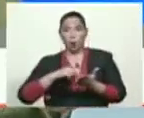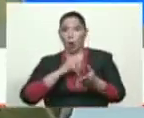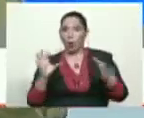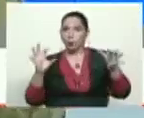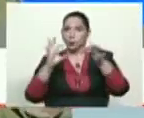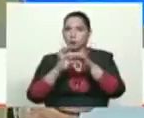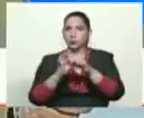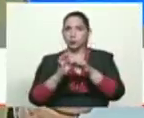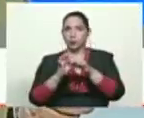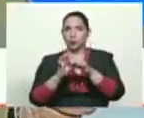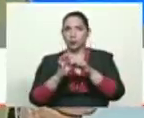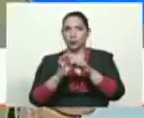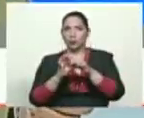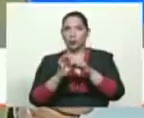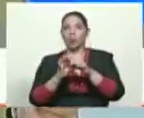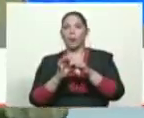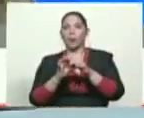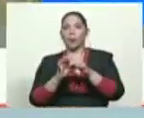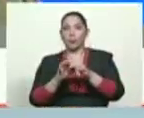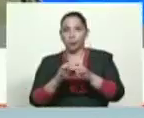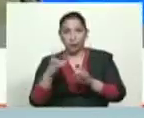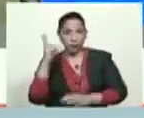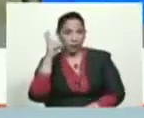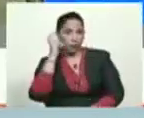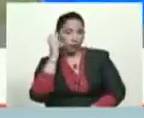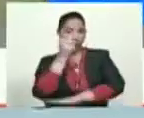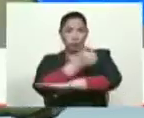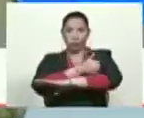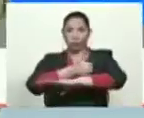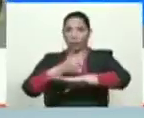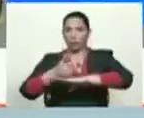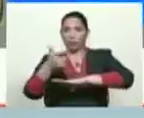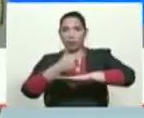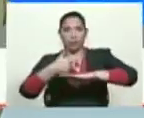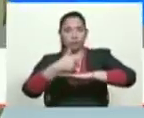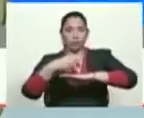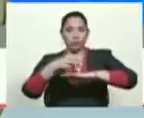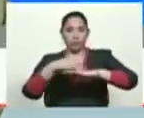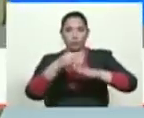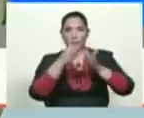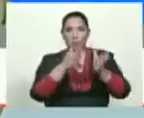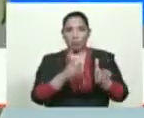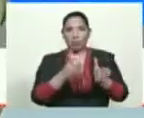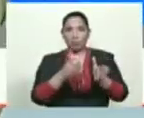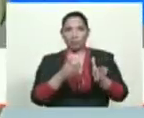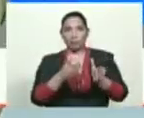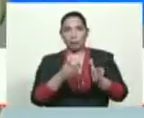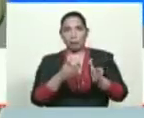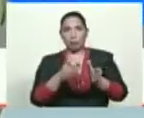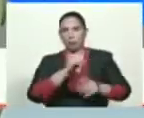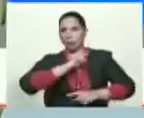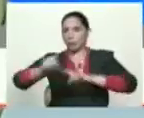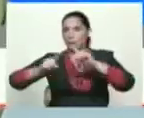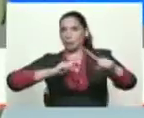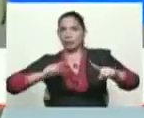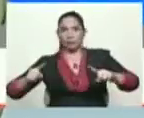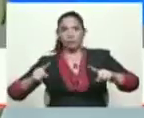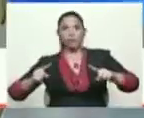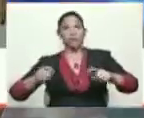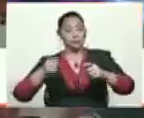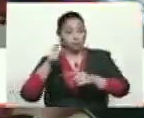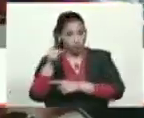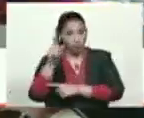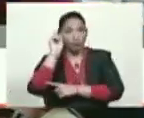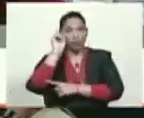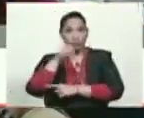oídos funcionarios del gobierno ministros ministras impartan órdenes y ustedes den el ejemplo